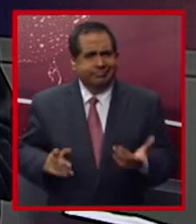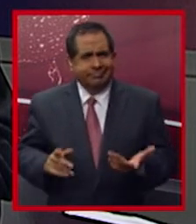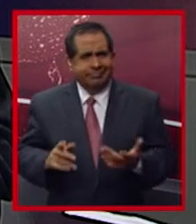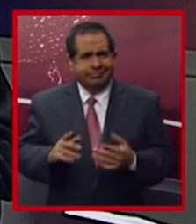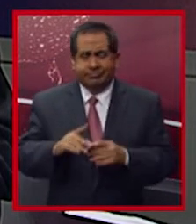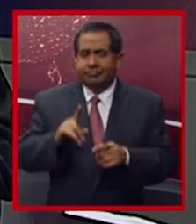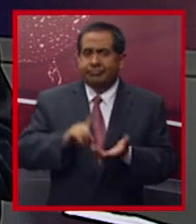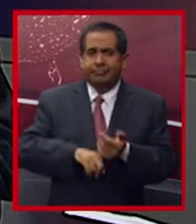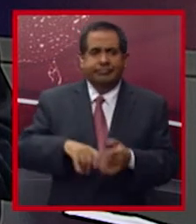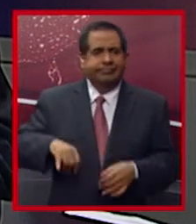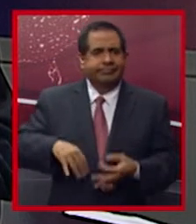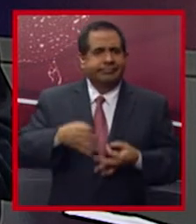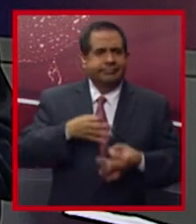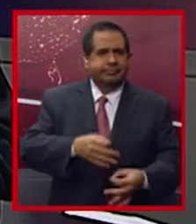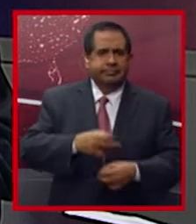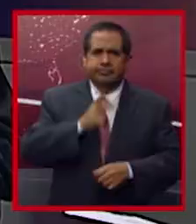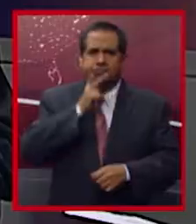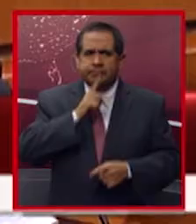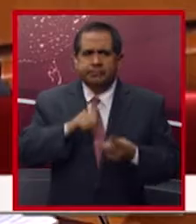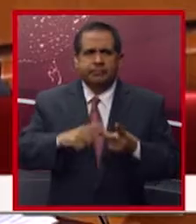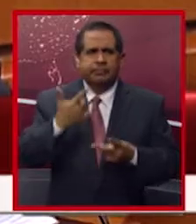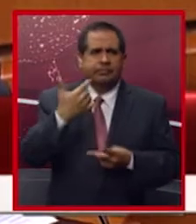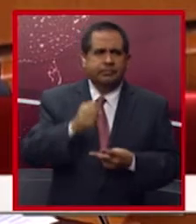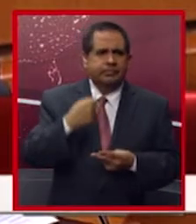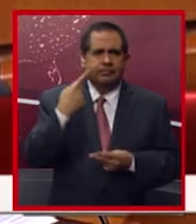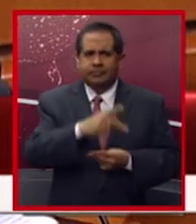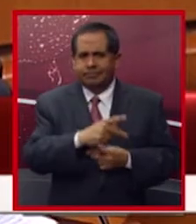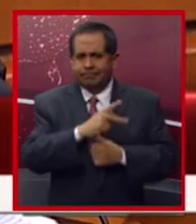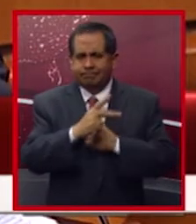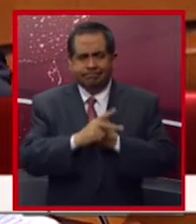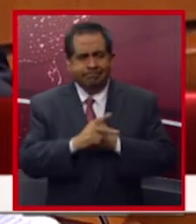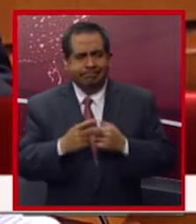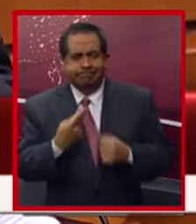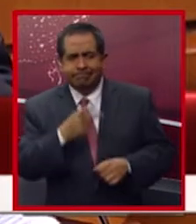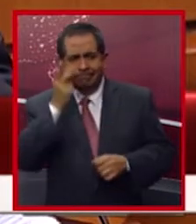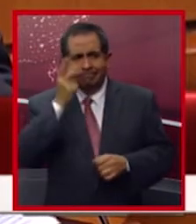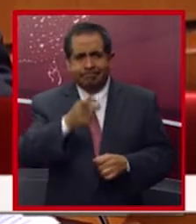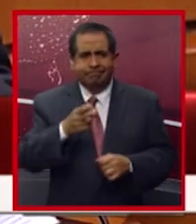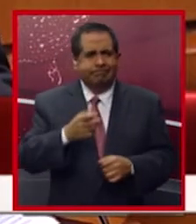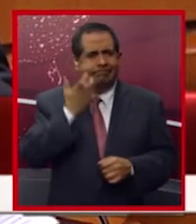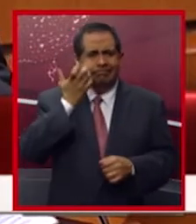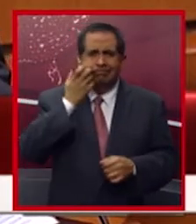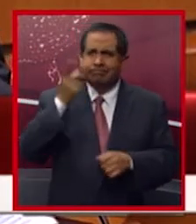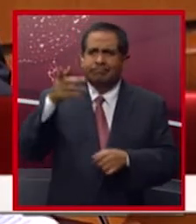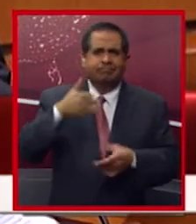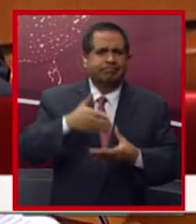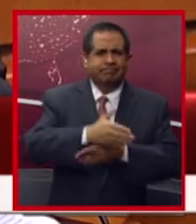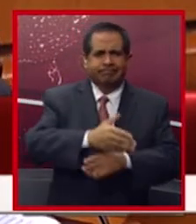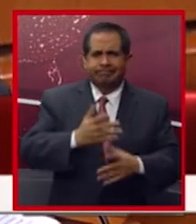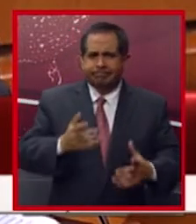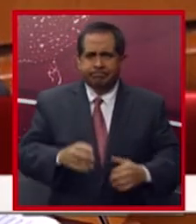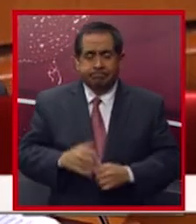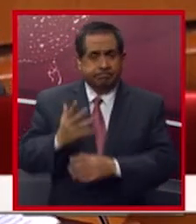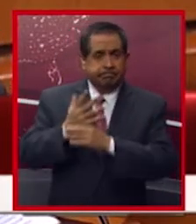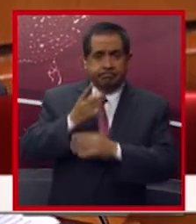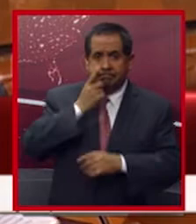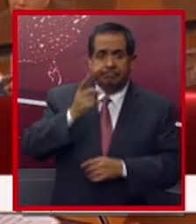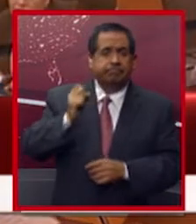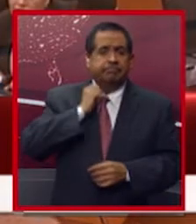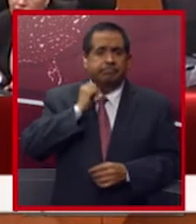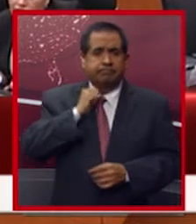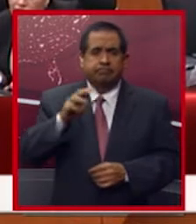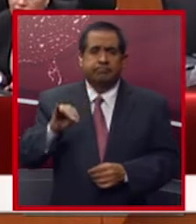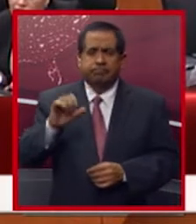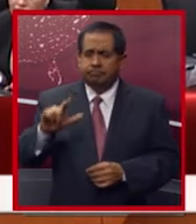grandes intereses económicos por el petróleo y gas del país sudamericano. Así lo manifestó en su intervención el senador del Partido del Trabajo,